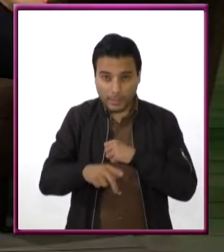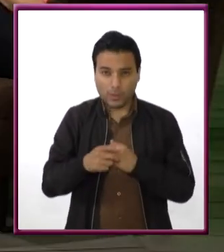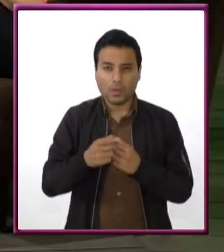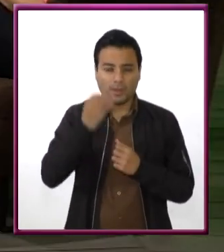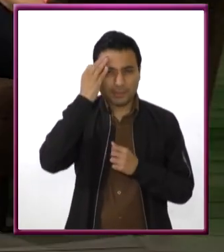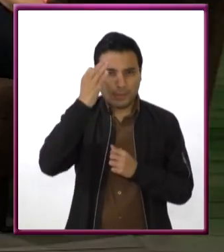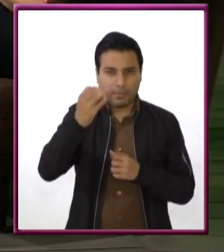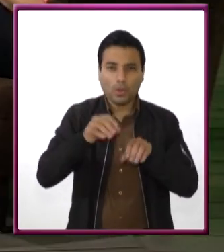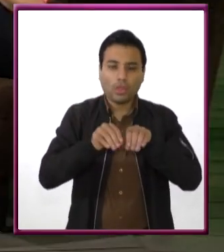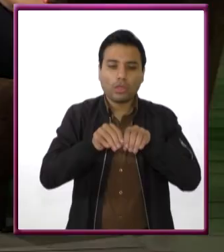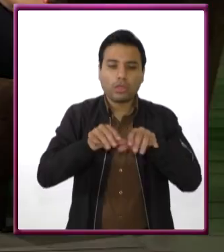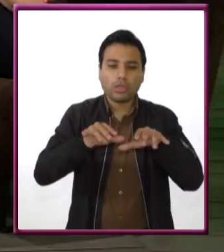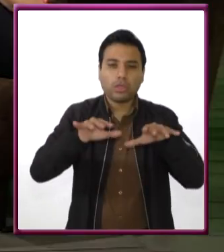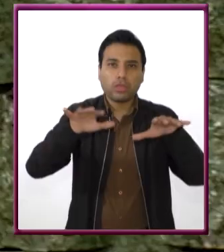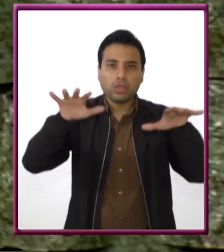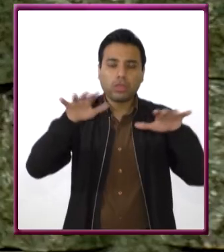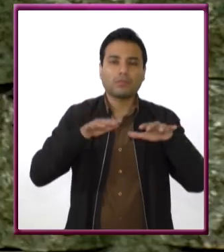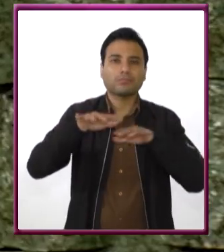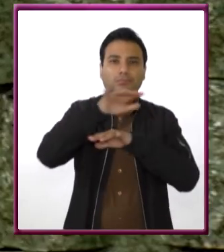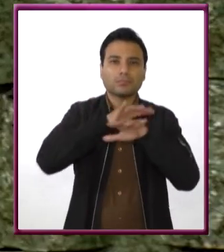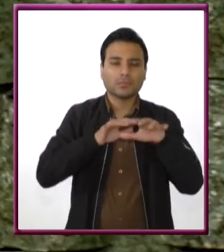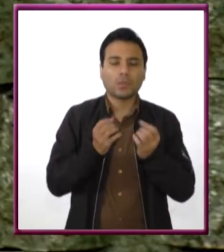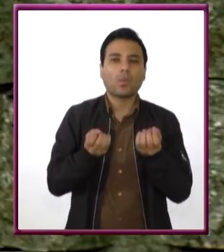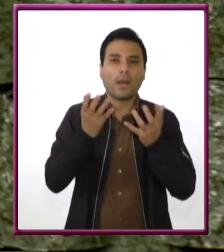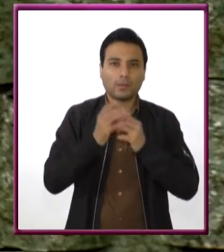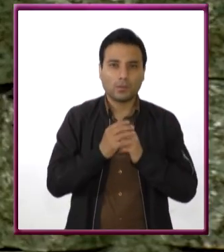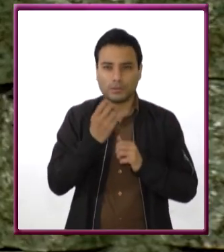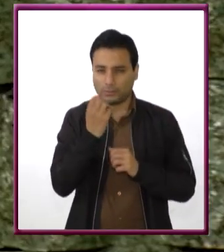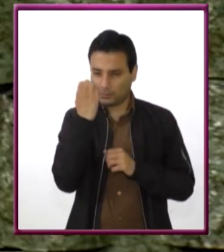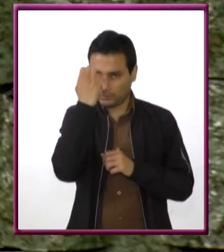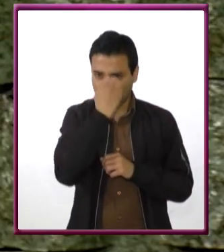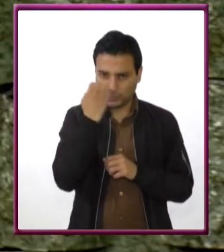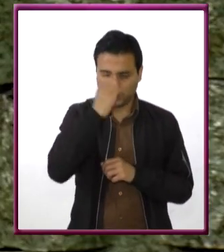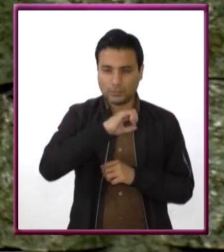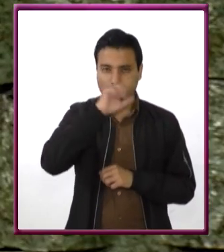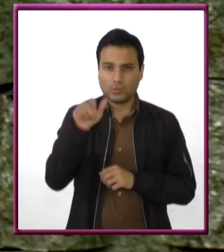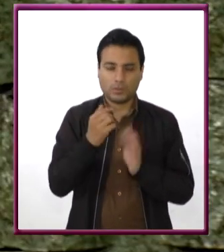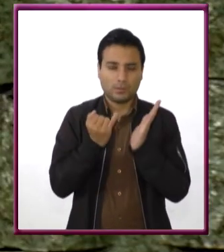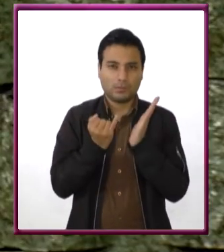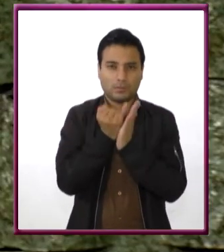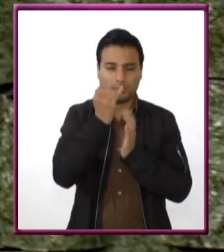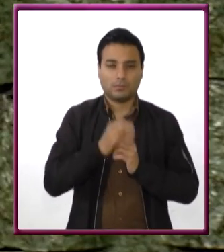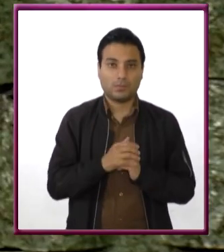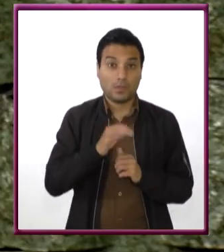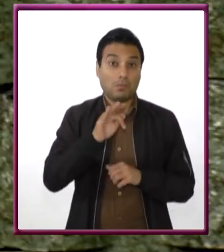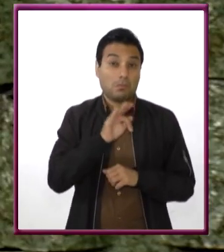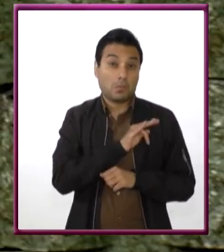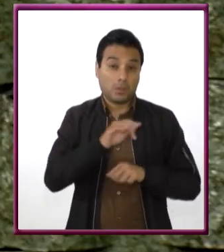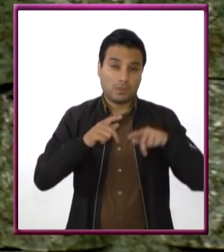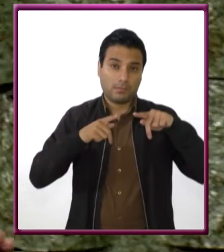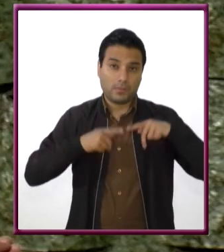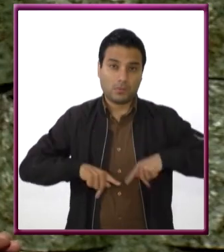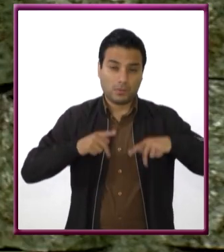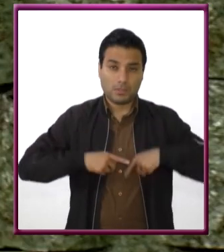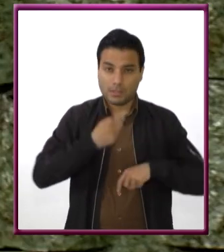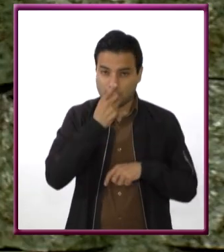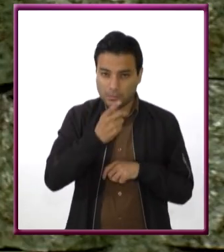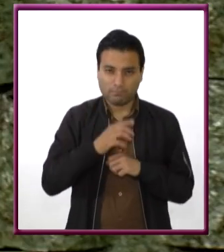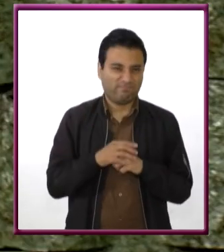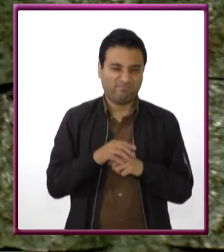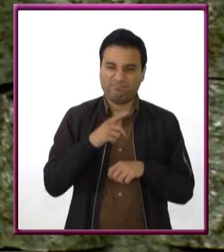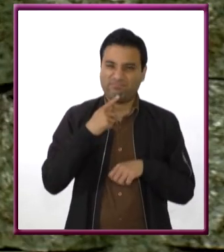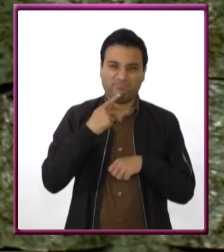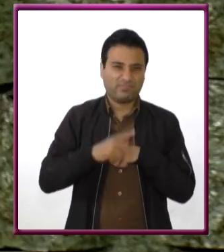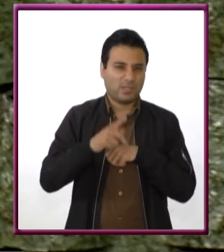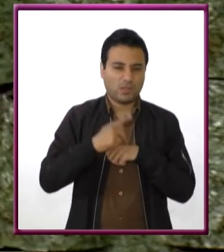ambiente, cómo se transforman, de manera que se puedan tomar decisiones y decir, esta nueva sustancia tiene demasiados riesgos, no la aceptamos